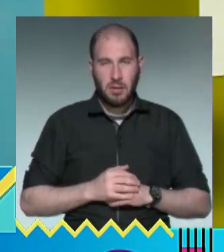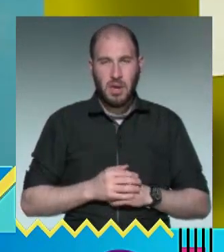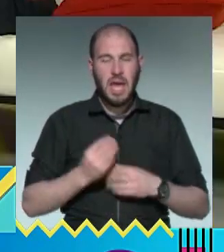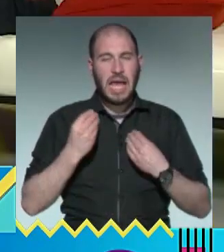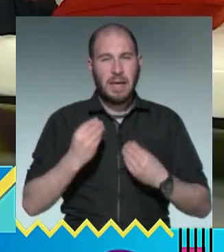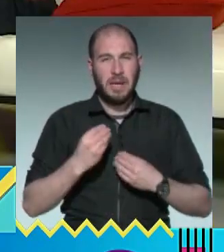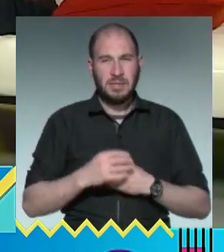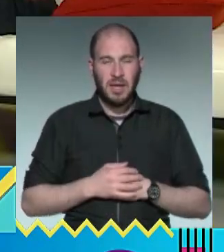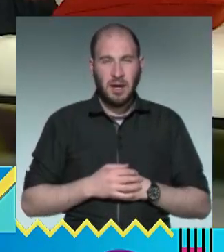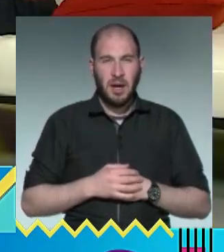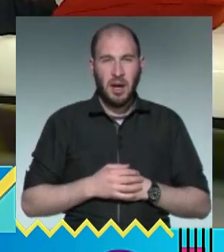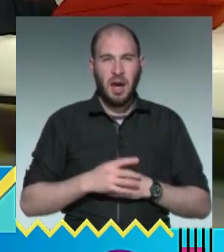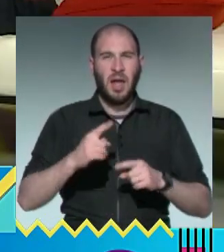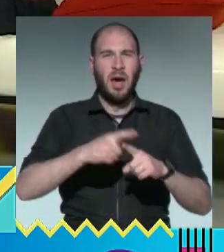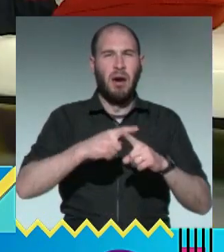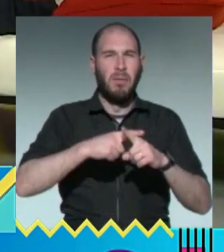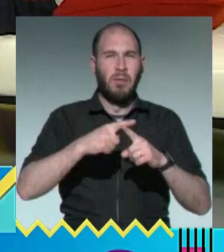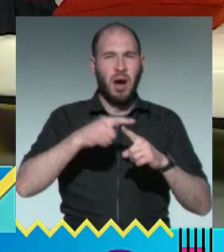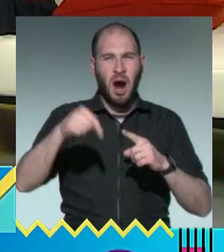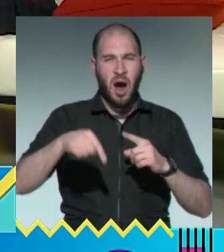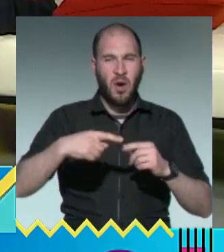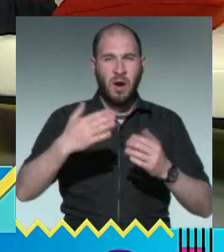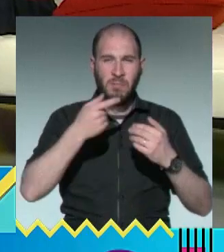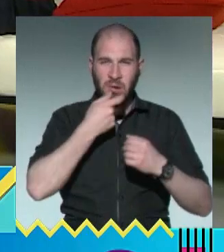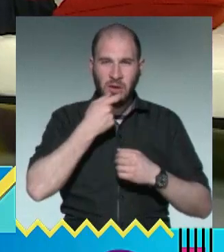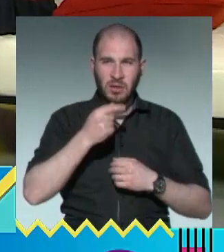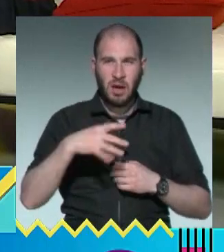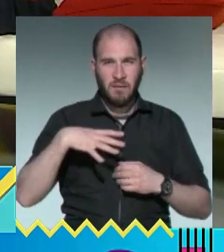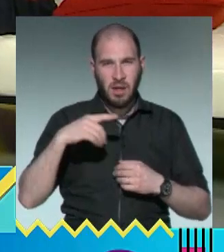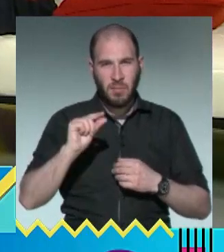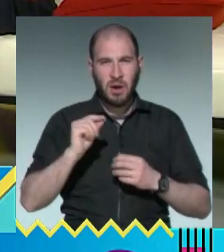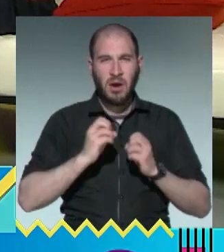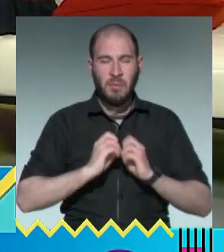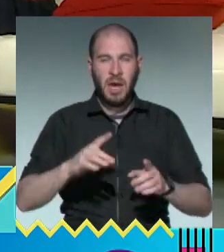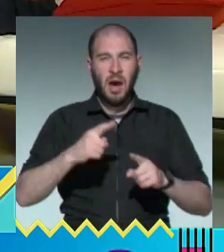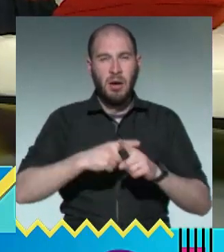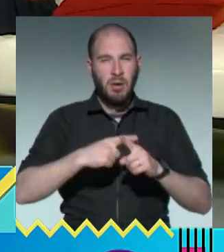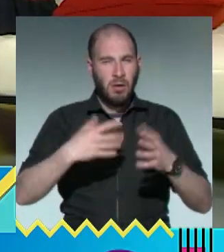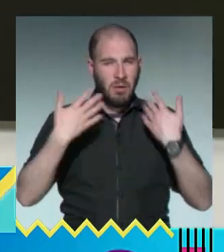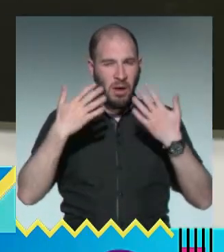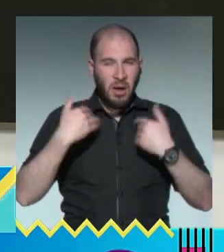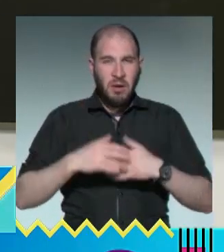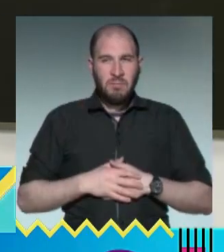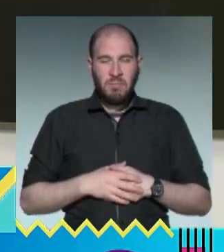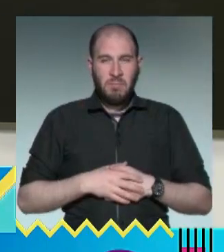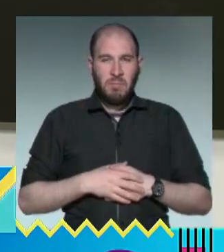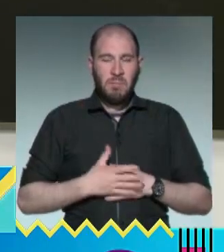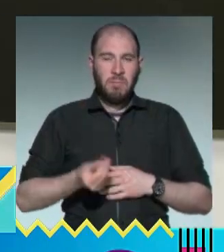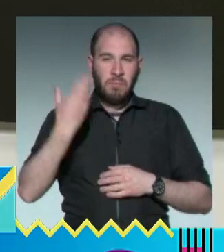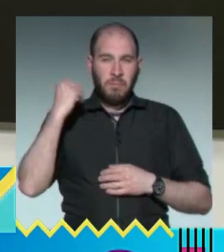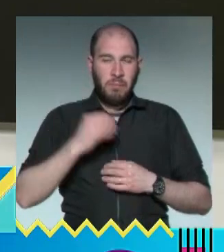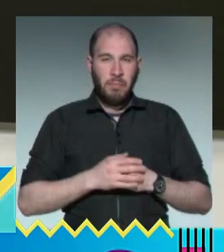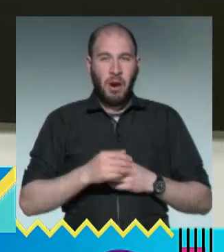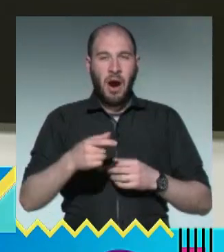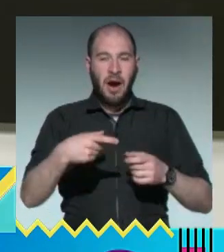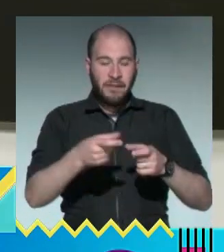pasa con las altas temperaturas ahora, ¿no? En Mendoza, dentro de muy poquito van a empezar esas altas temperaturas y muchas veces encontramos